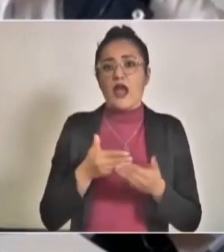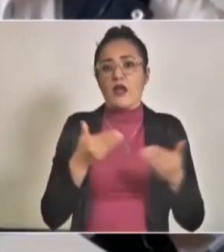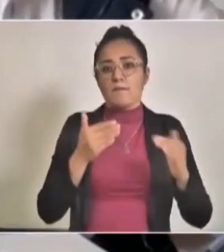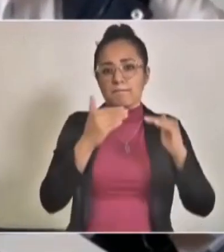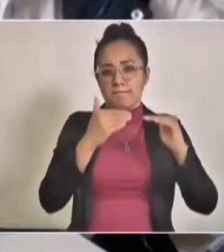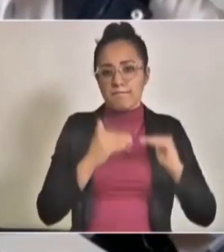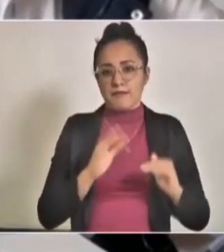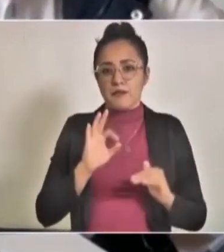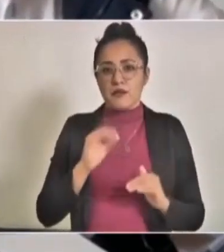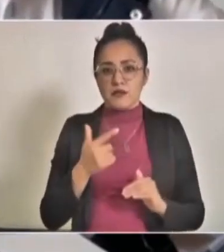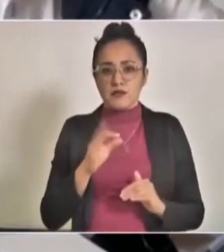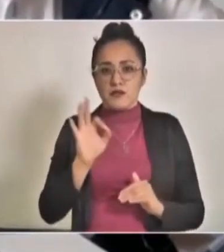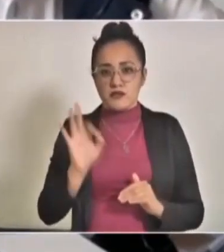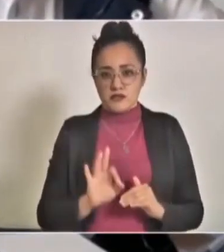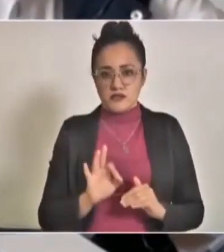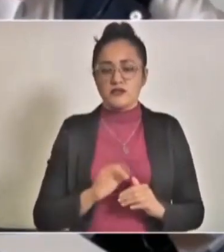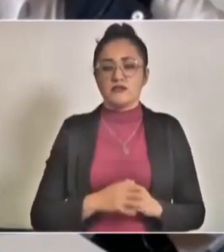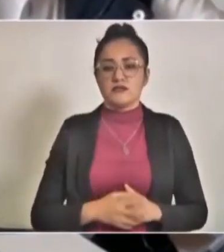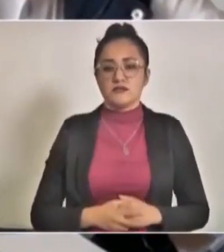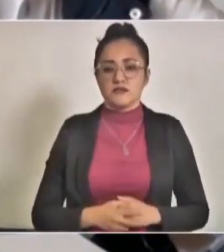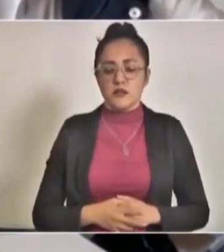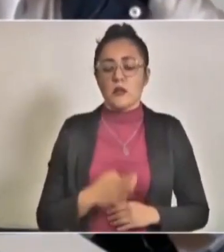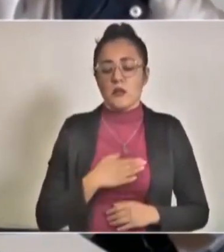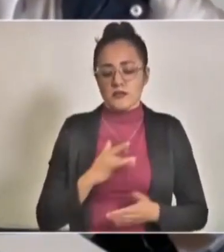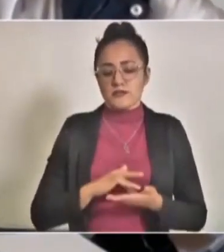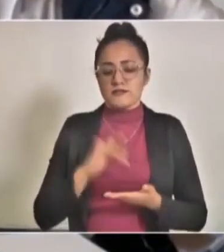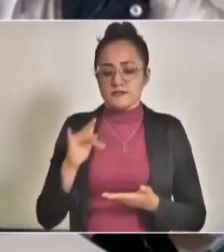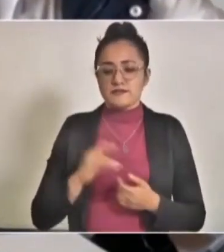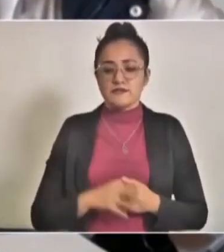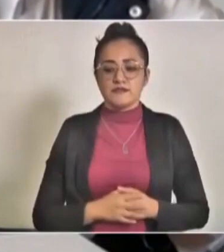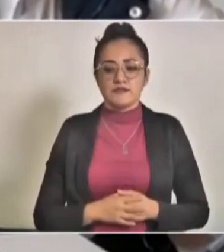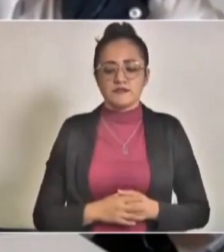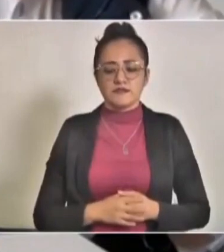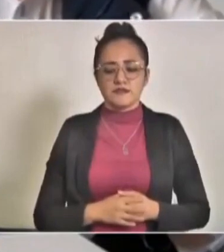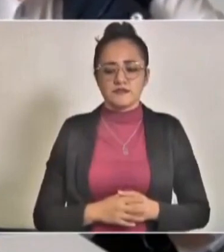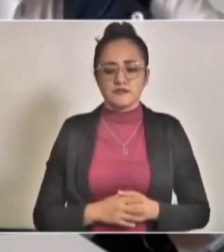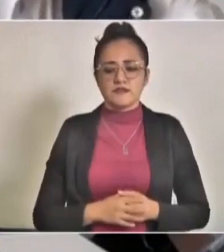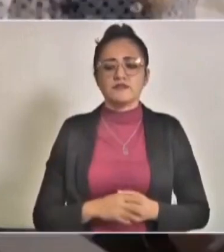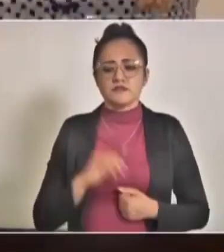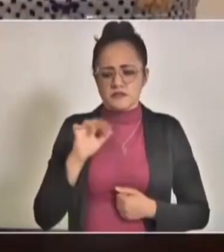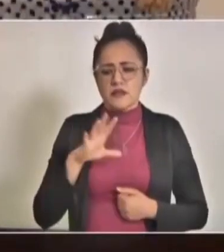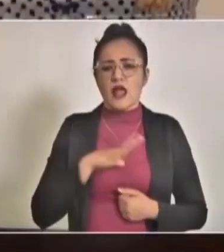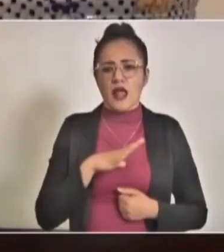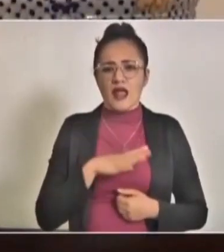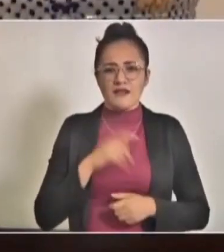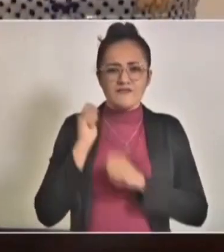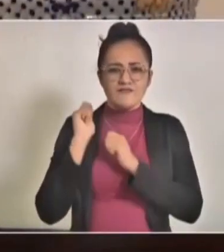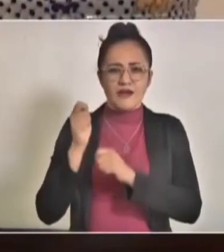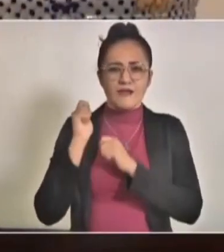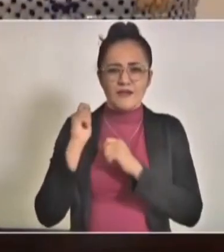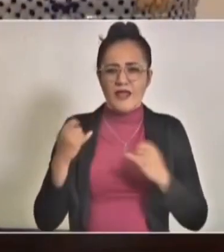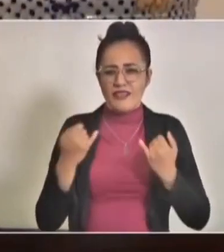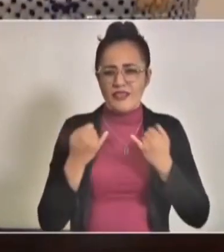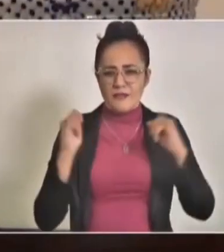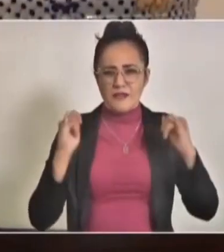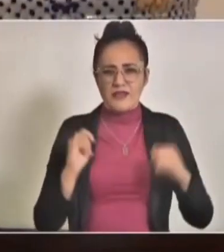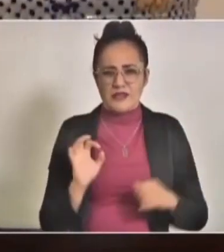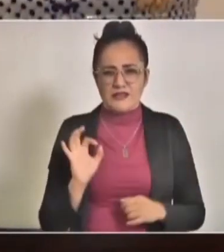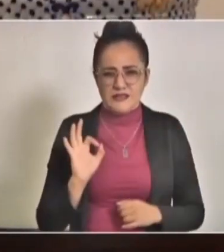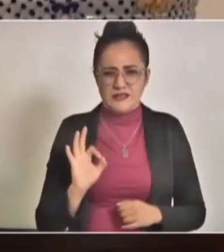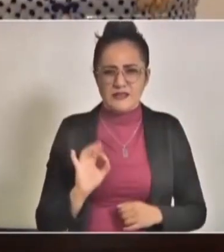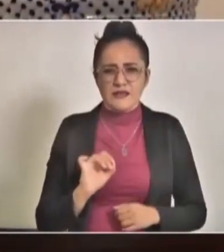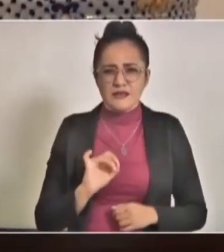estamos en el 47% bueno gracias si habrá grito las condiciones